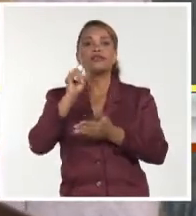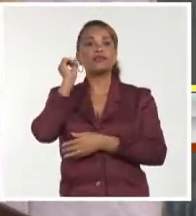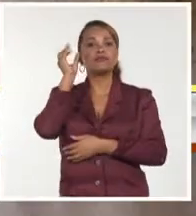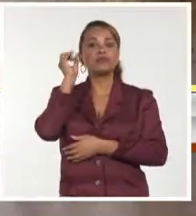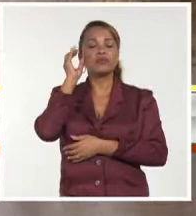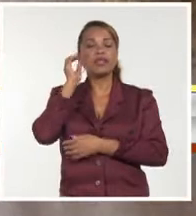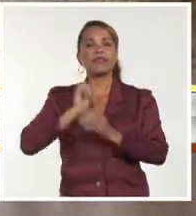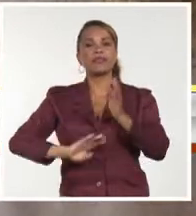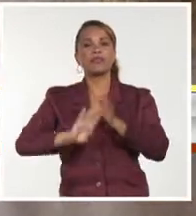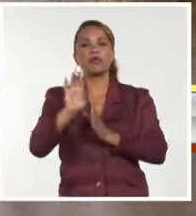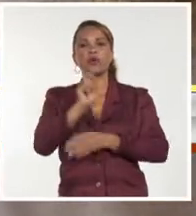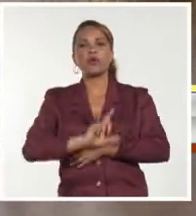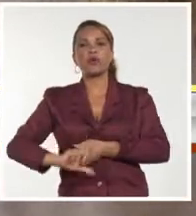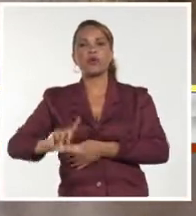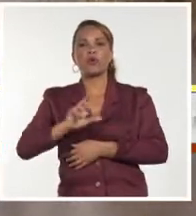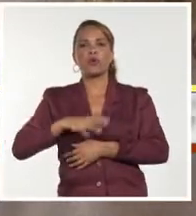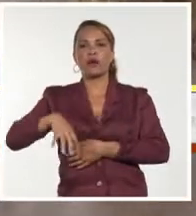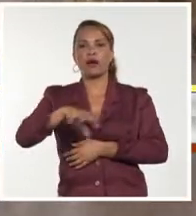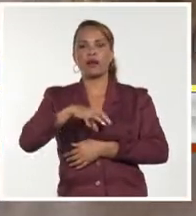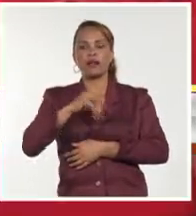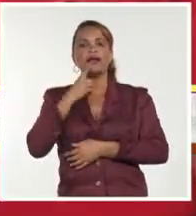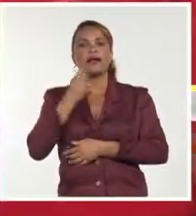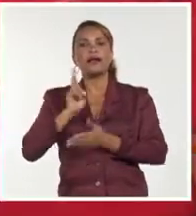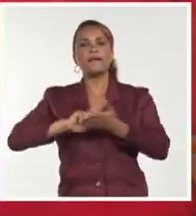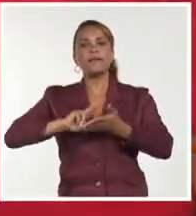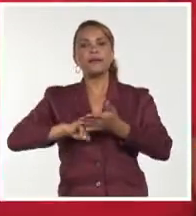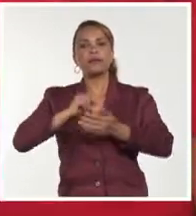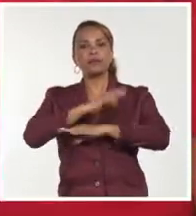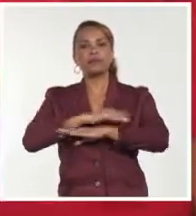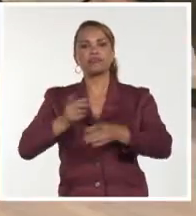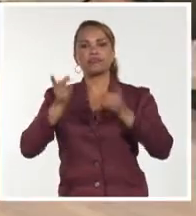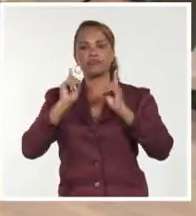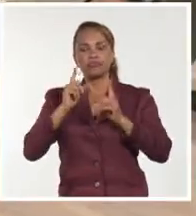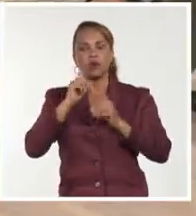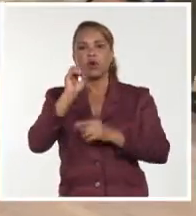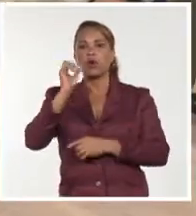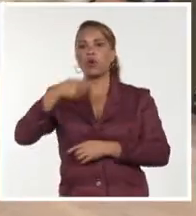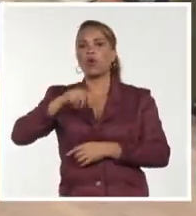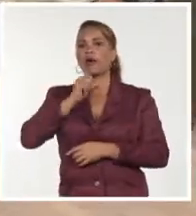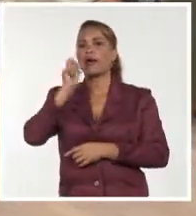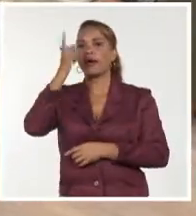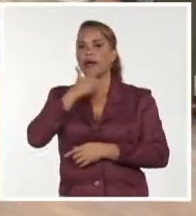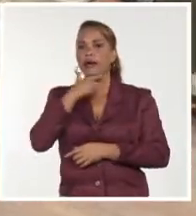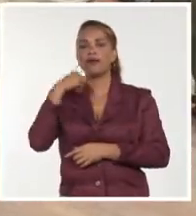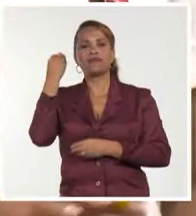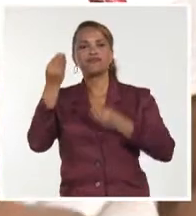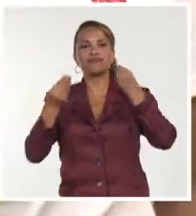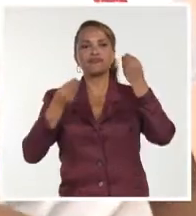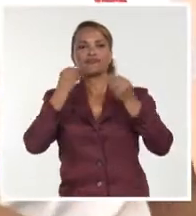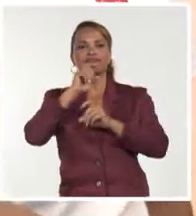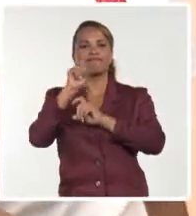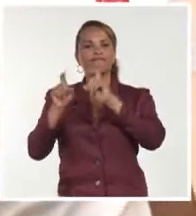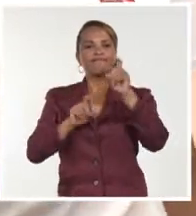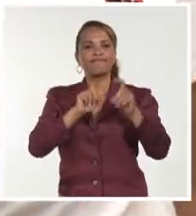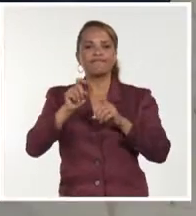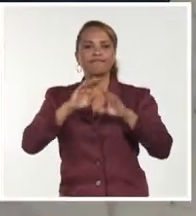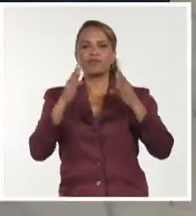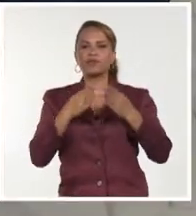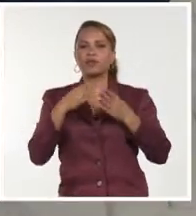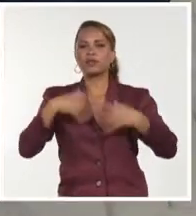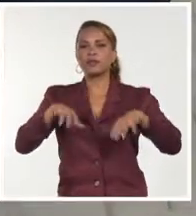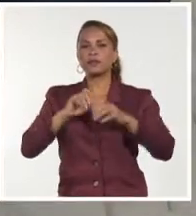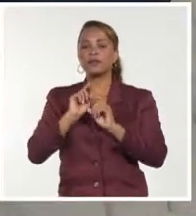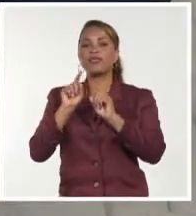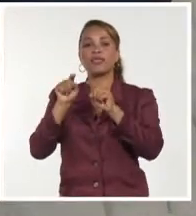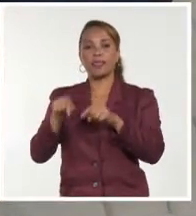del Desarrollo Local, se interesó el miembro del Buró Político, Roberto Morales Ojeda, destinado a consolidar la estrategia socioeconómica del territorio.